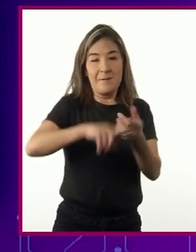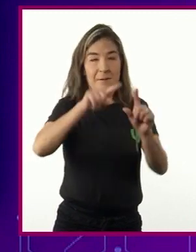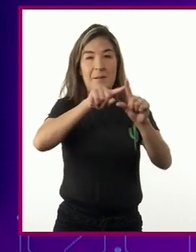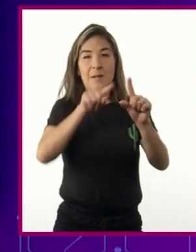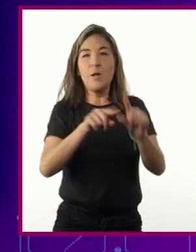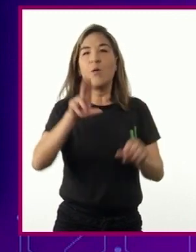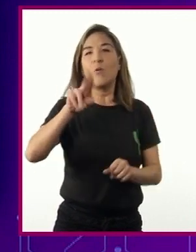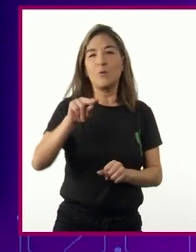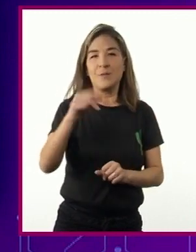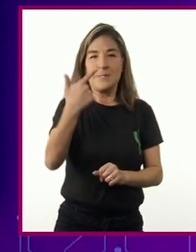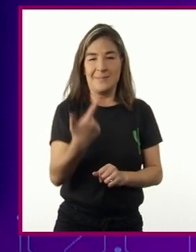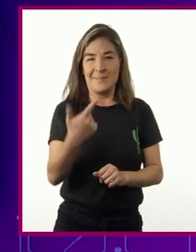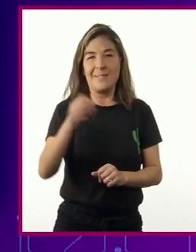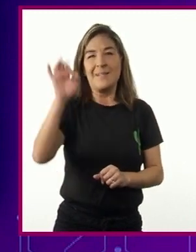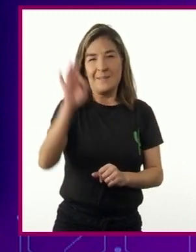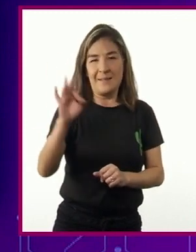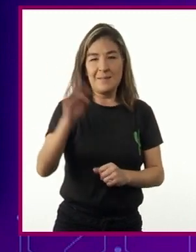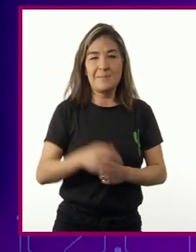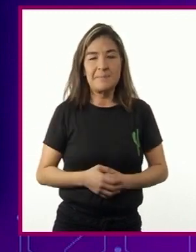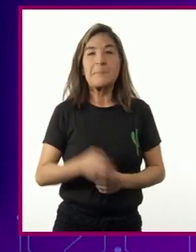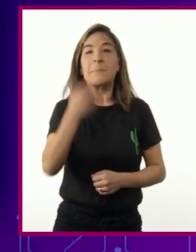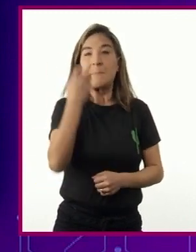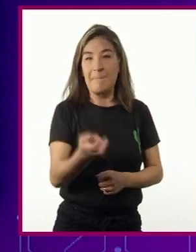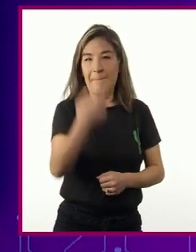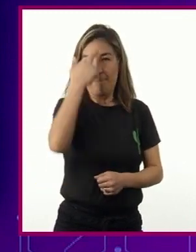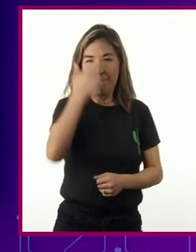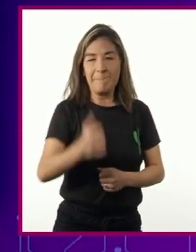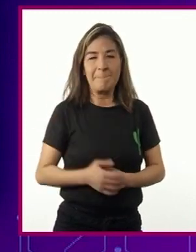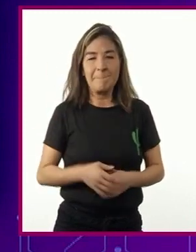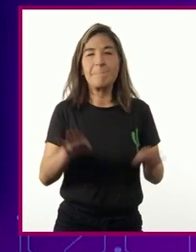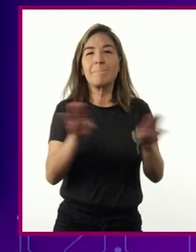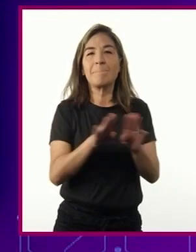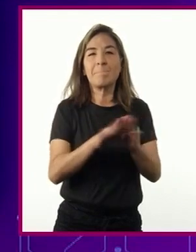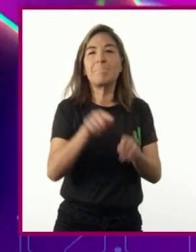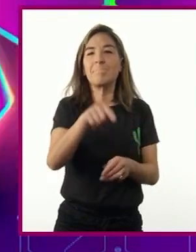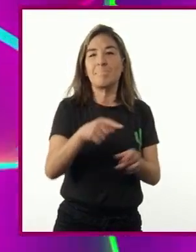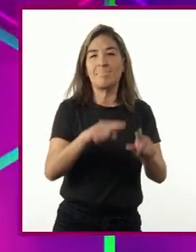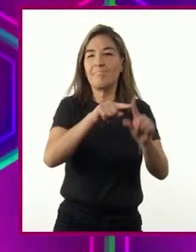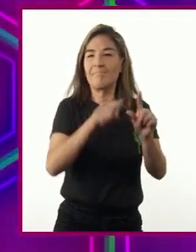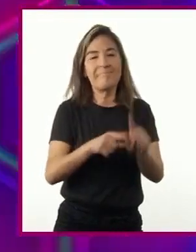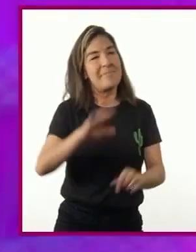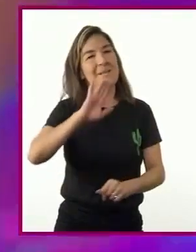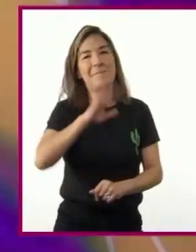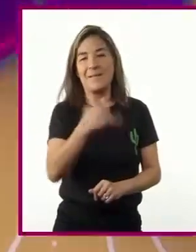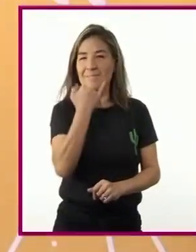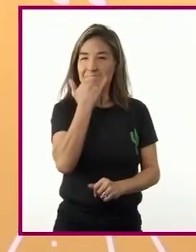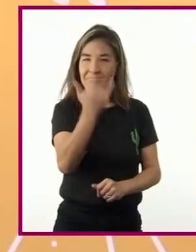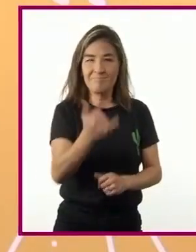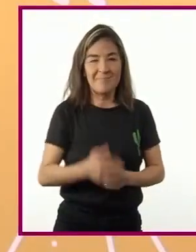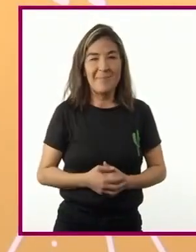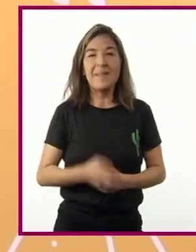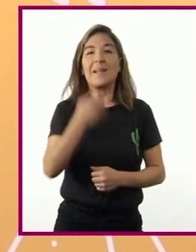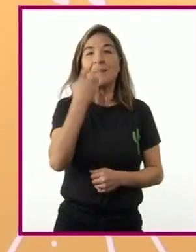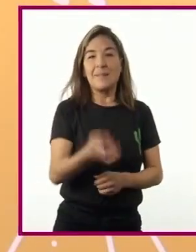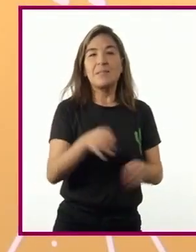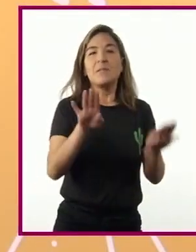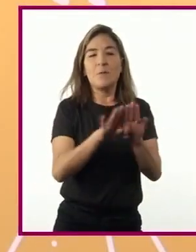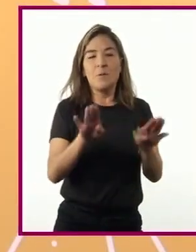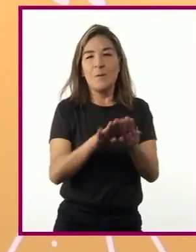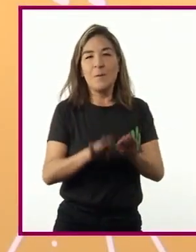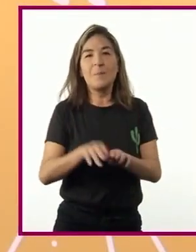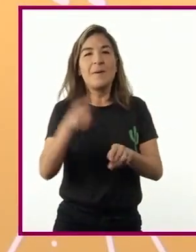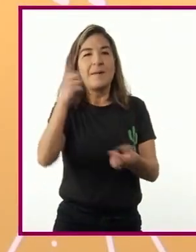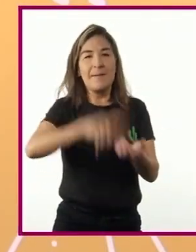de 87 grados, de tal modo que el cálculo resultó erróneo. Para determinar la